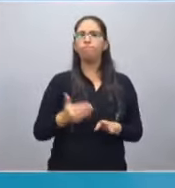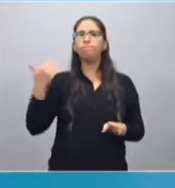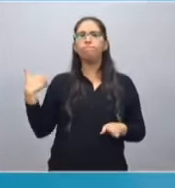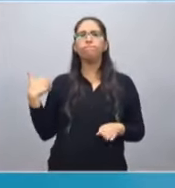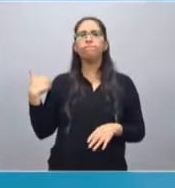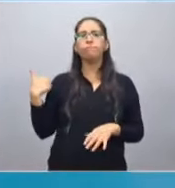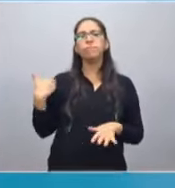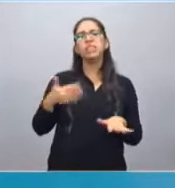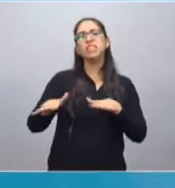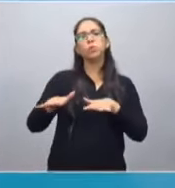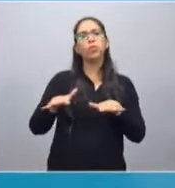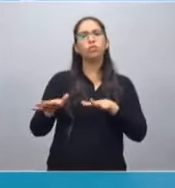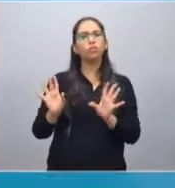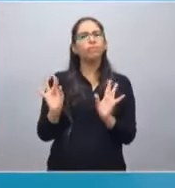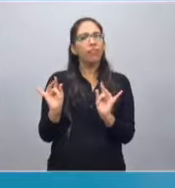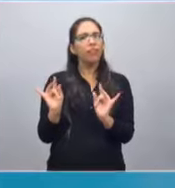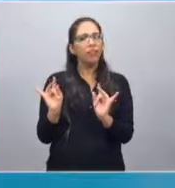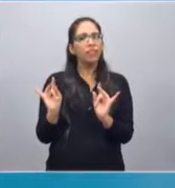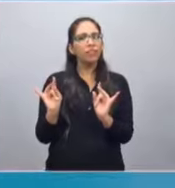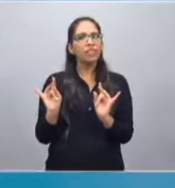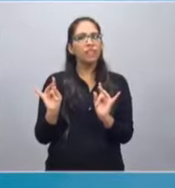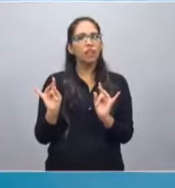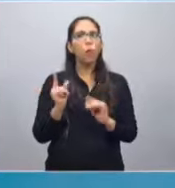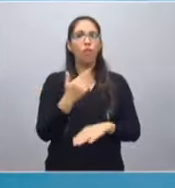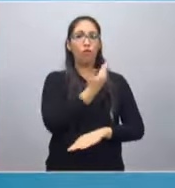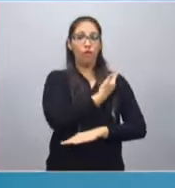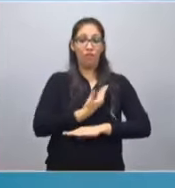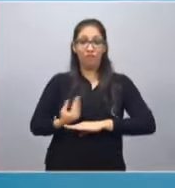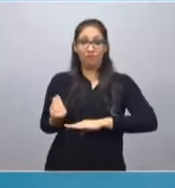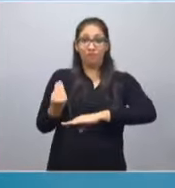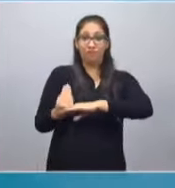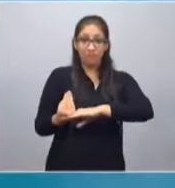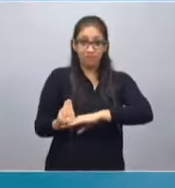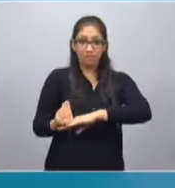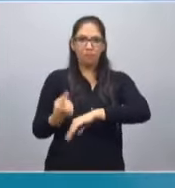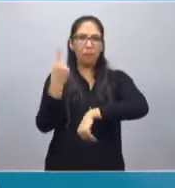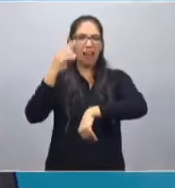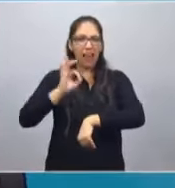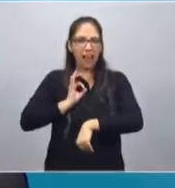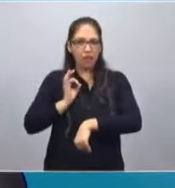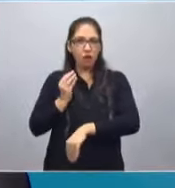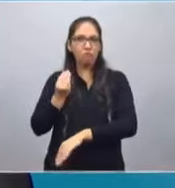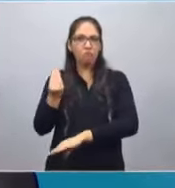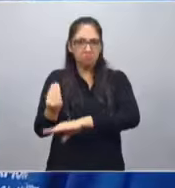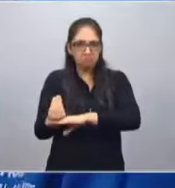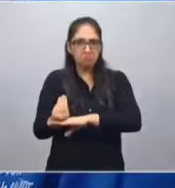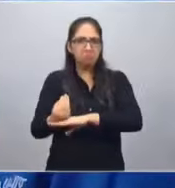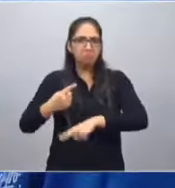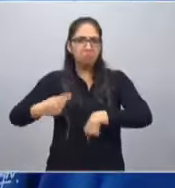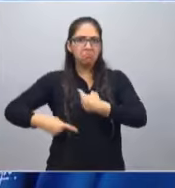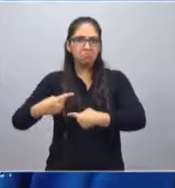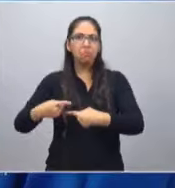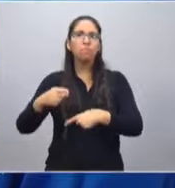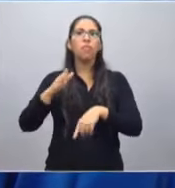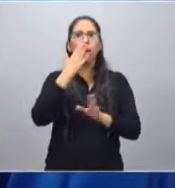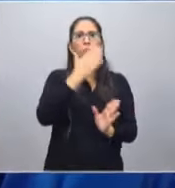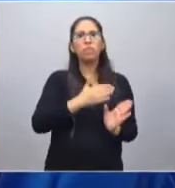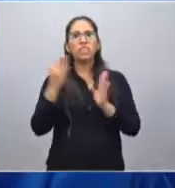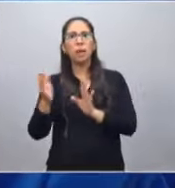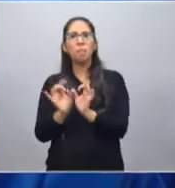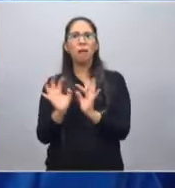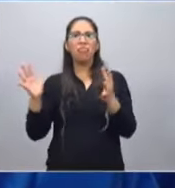situación muy complicada el primer año del mandato sobre todo el segundo también bastante que tuvo que ver con la pandemia